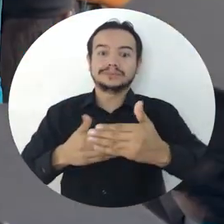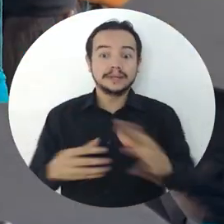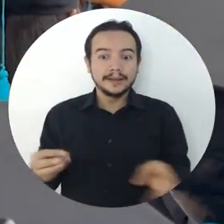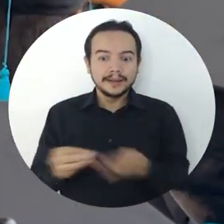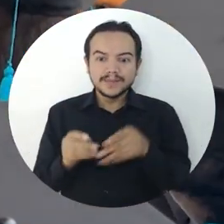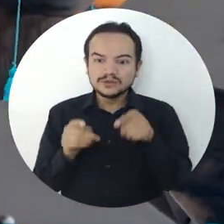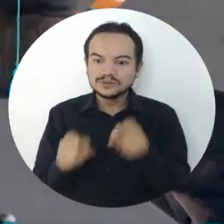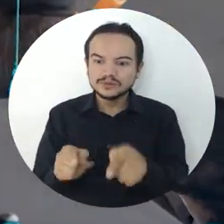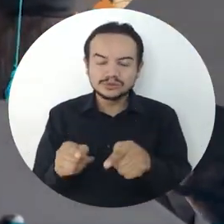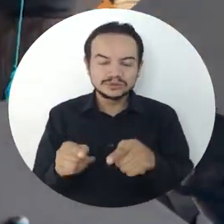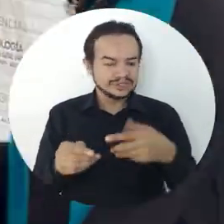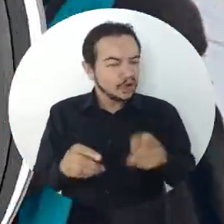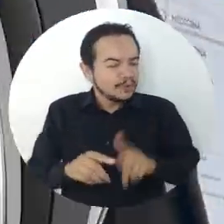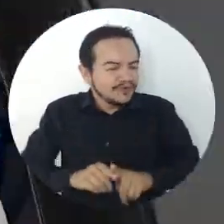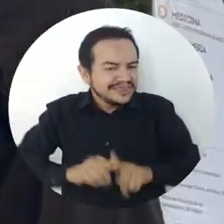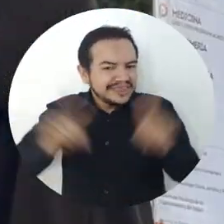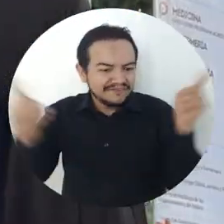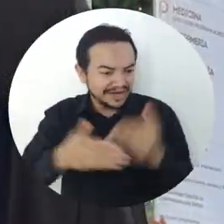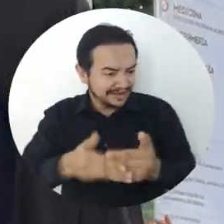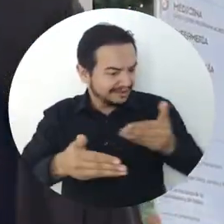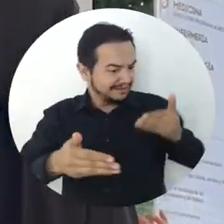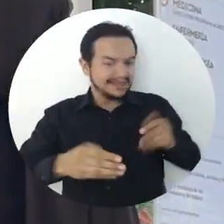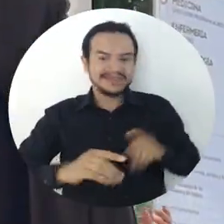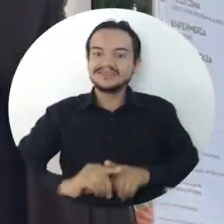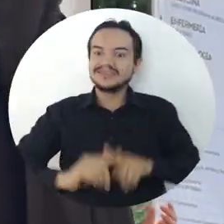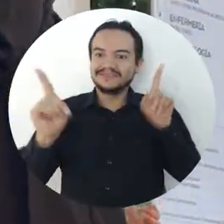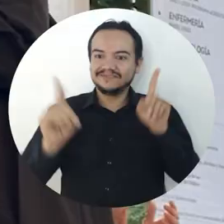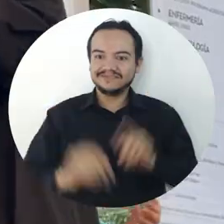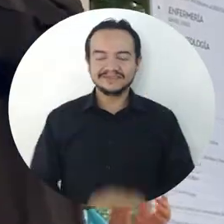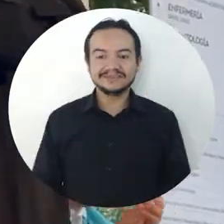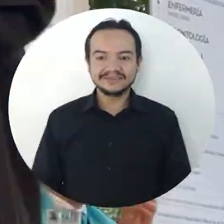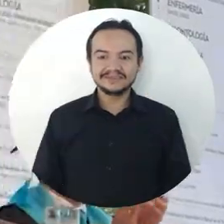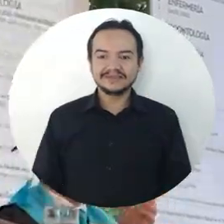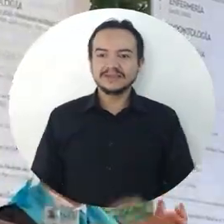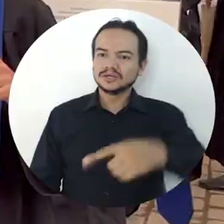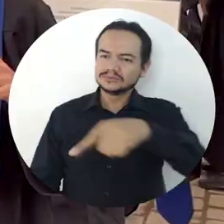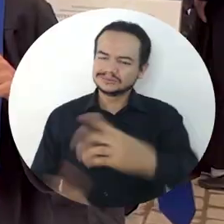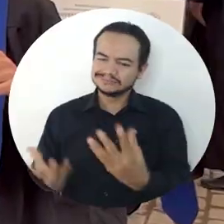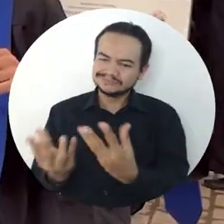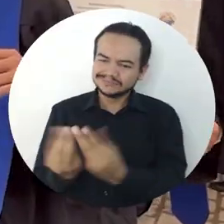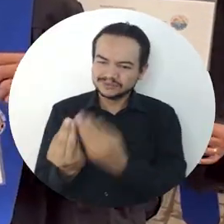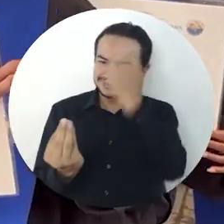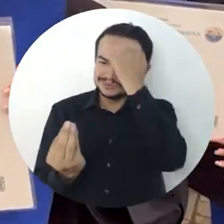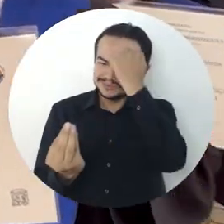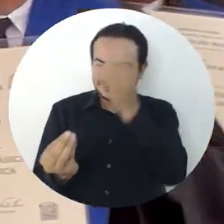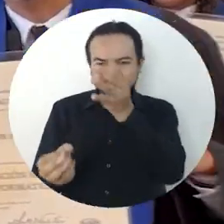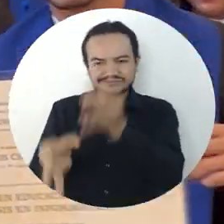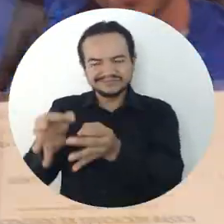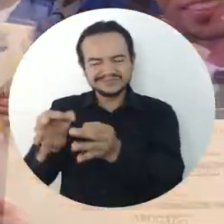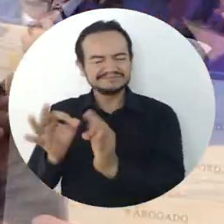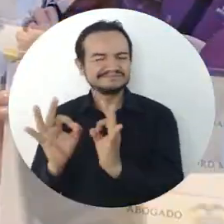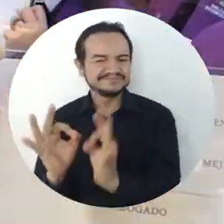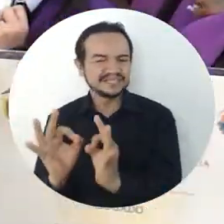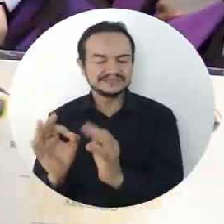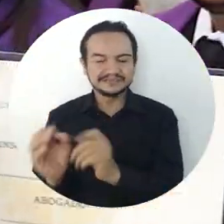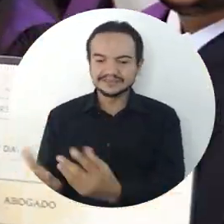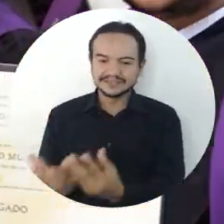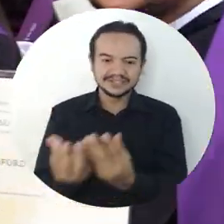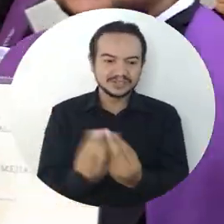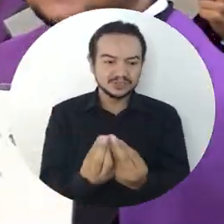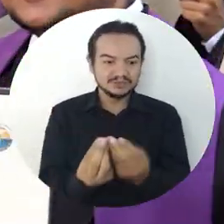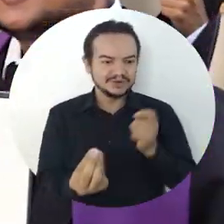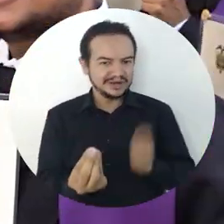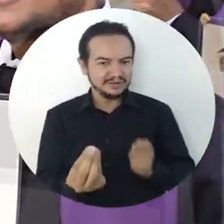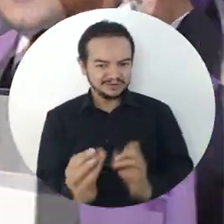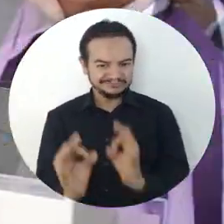son una generación completamente nueva y distinta a quienes los precedieron sean buenos y buenas maestras sean buenos y